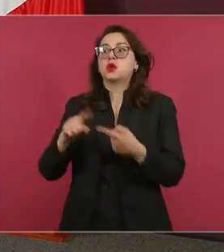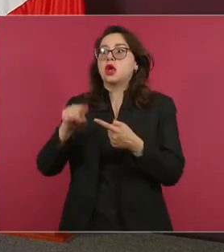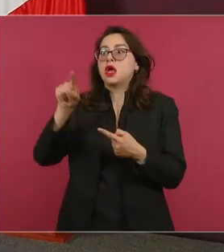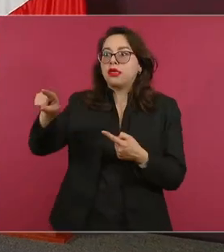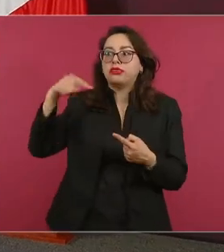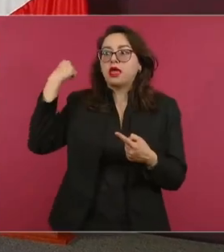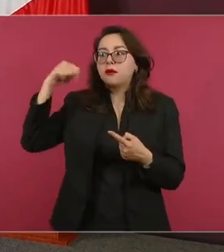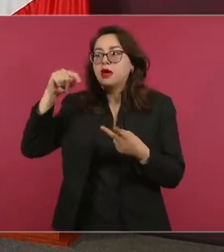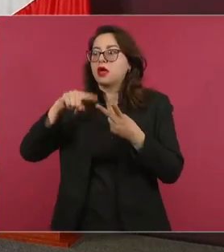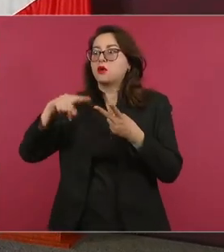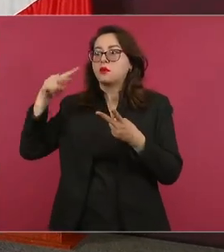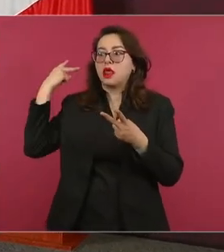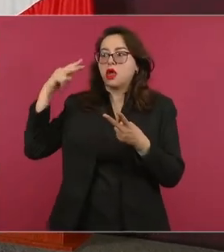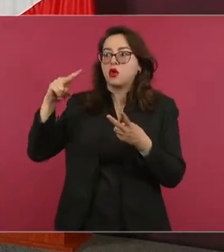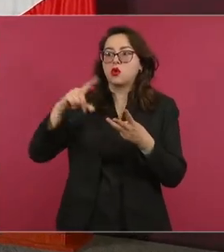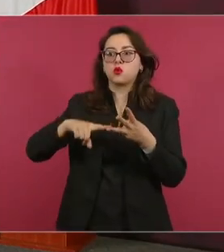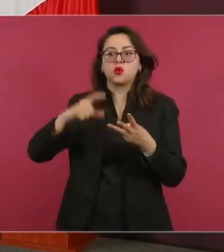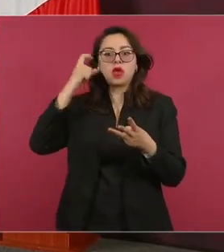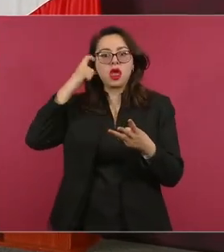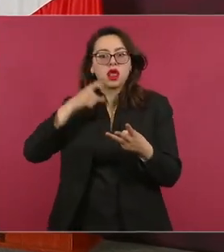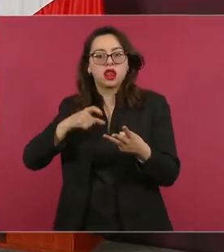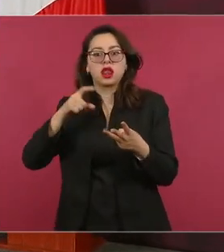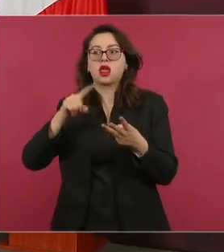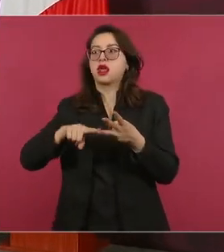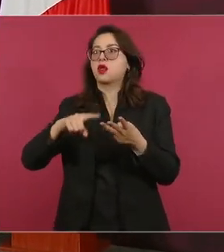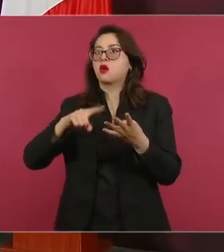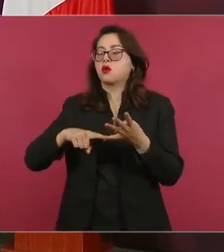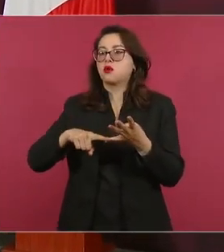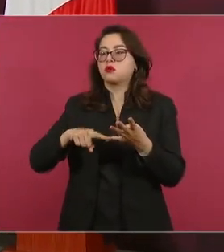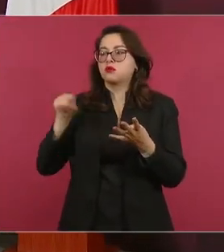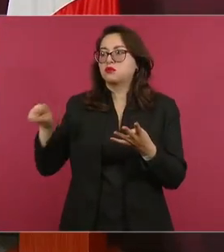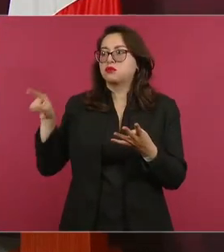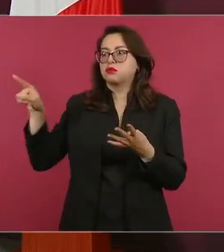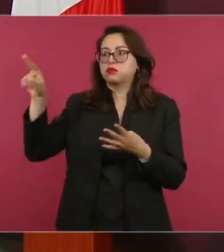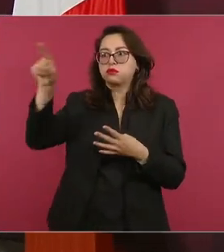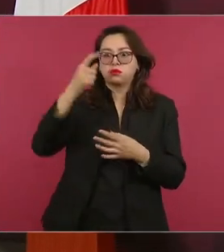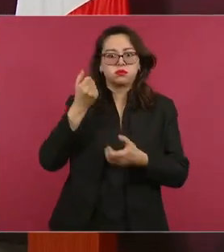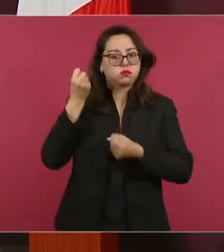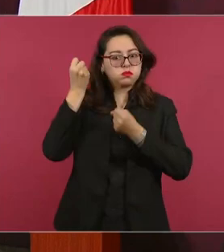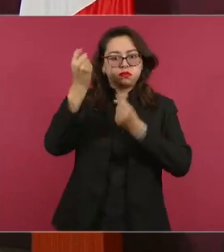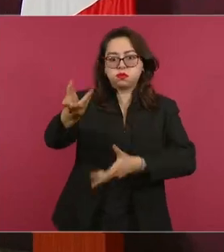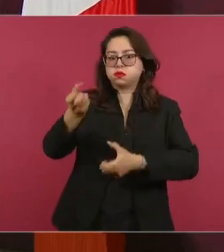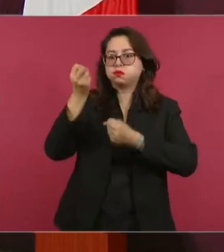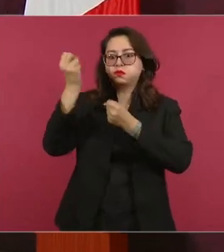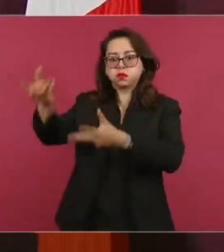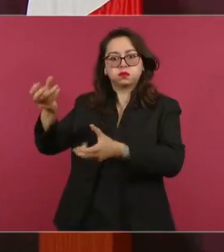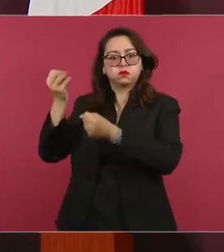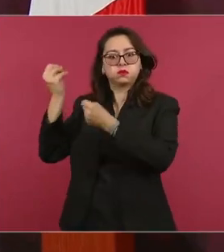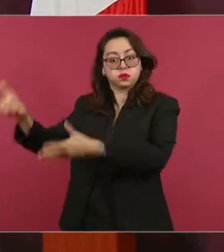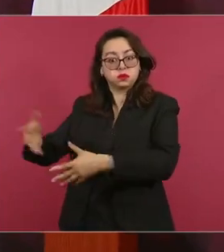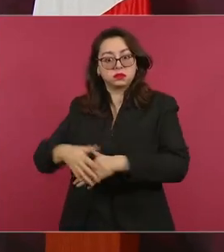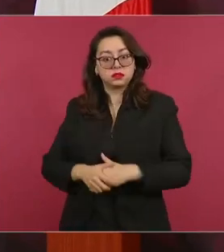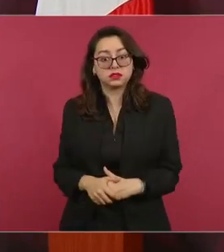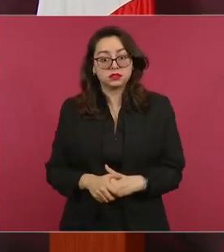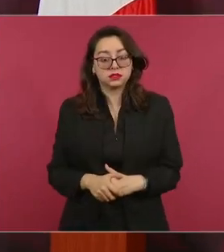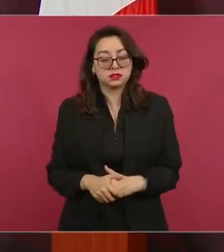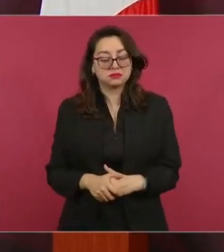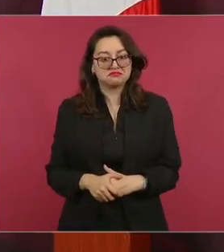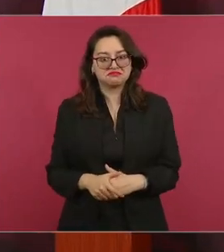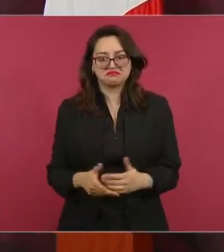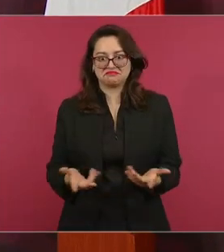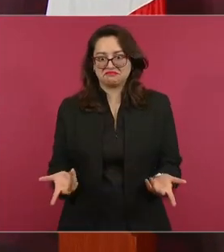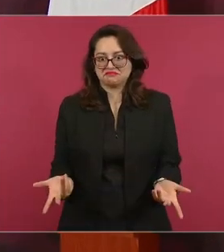Veracruz, en Guerrero, lo que estamos destinando y vamos